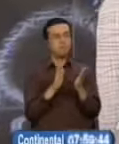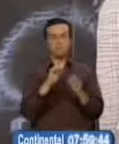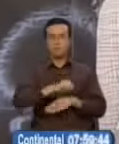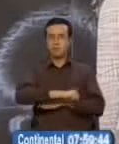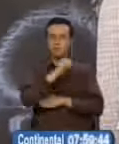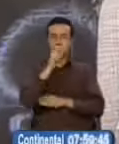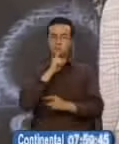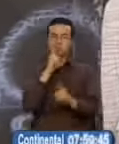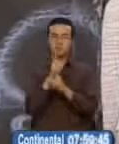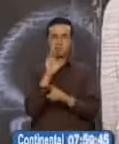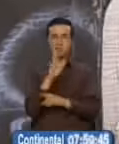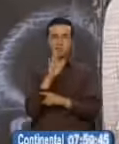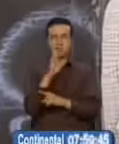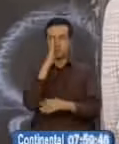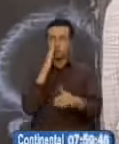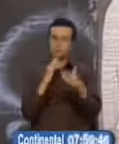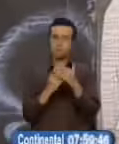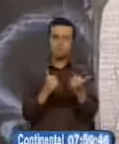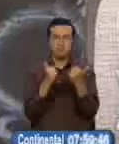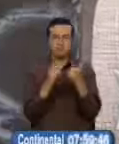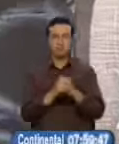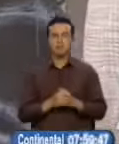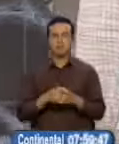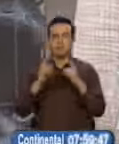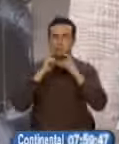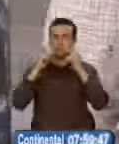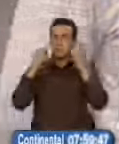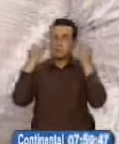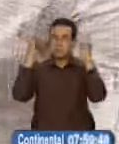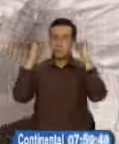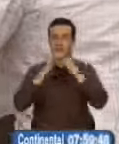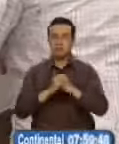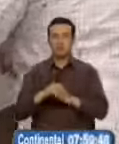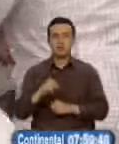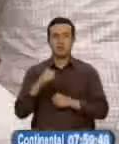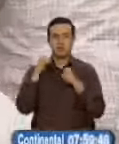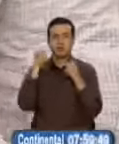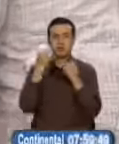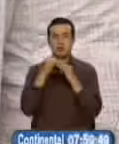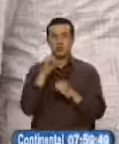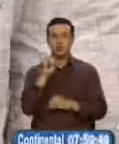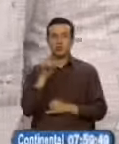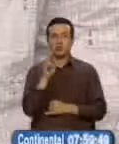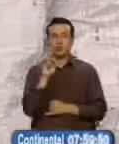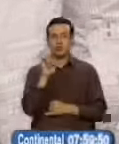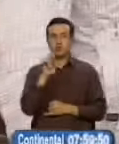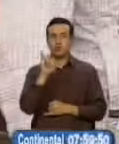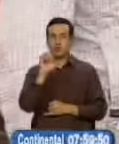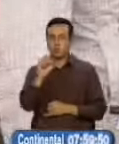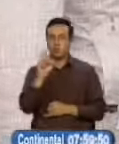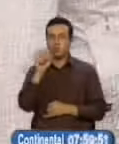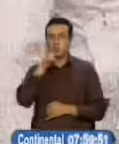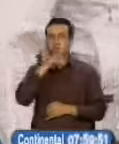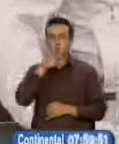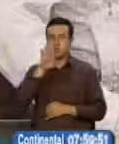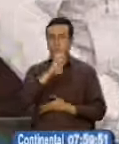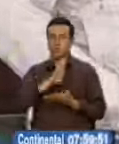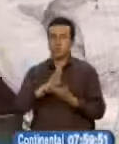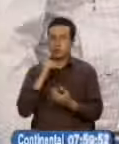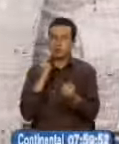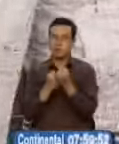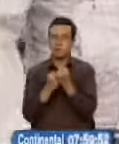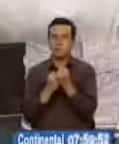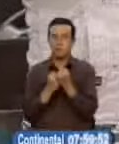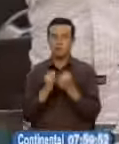campeón por ese gesto humilde que hizo. ¿Hay un grito para Independiente o no? Venimos a apoyar a Junior Sornosa de Puerto Viejo, de allá somos, del barrio de él. Amigo nuestro,